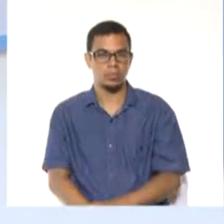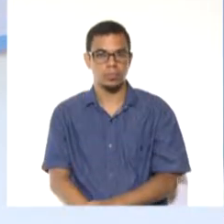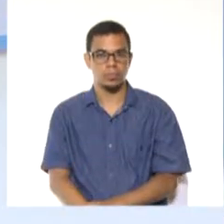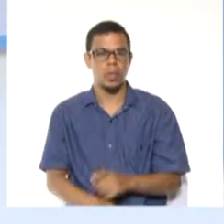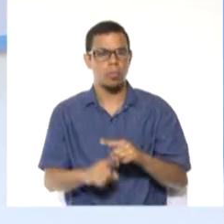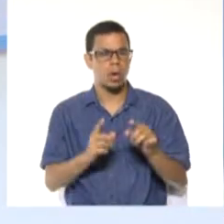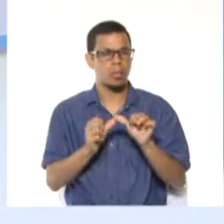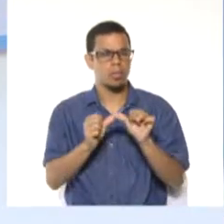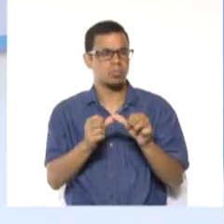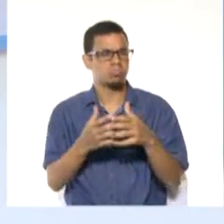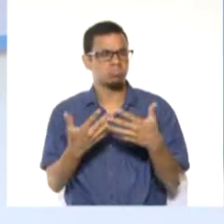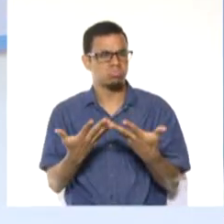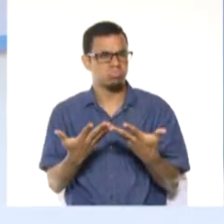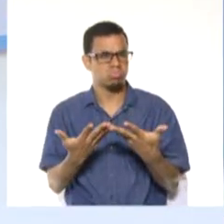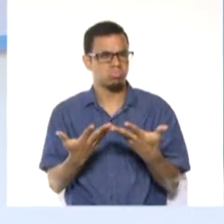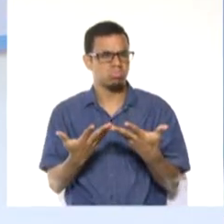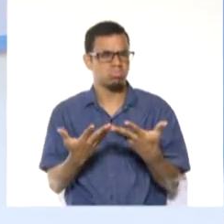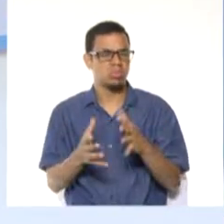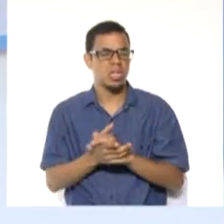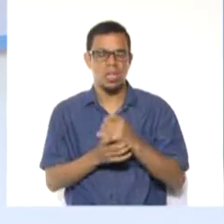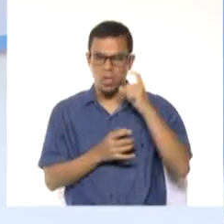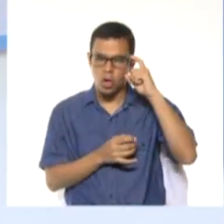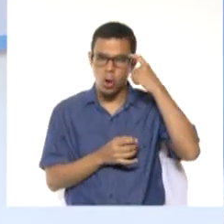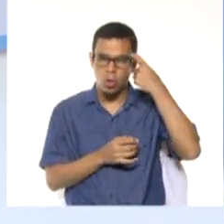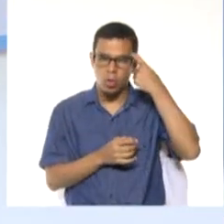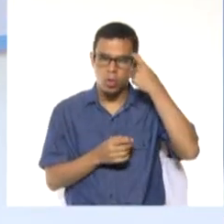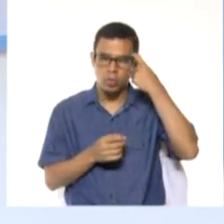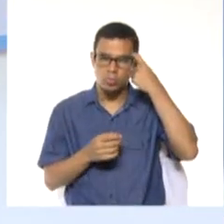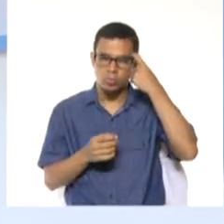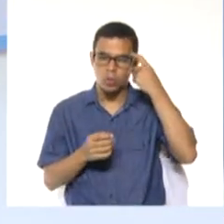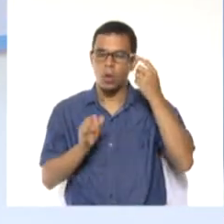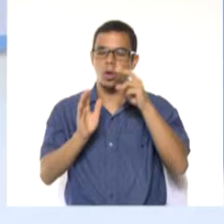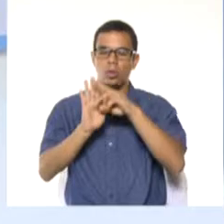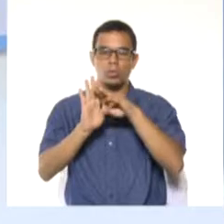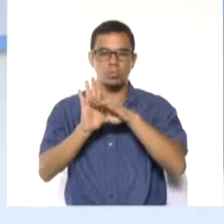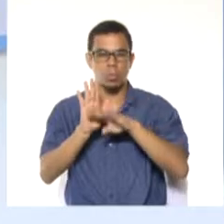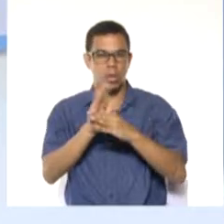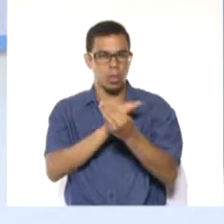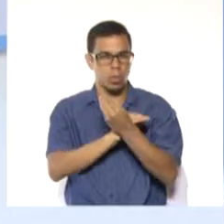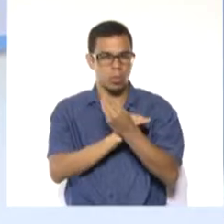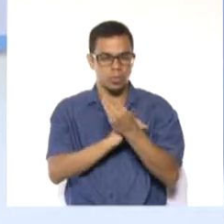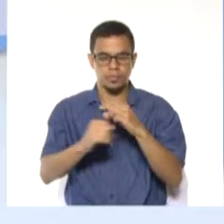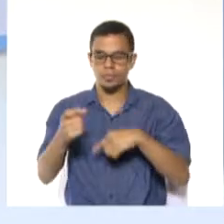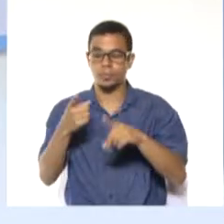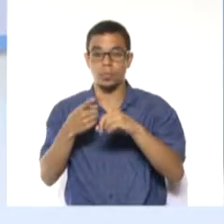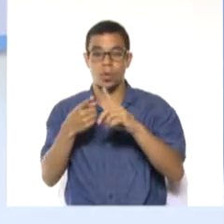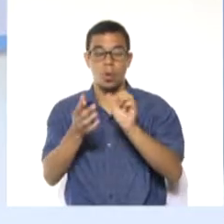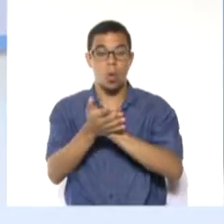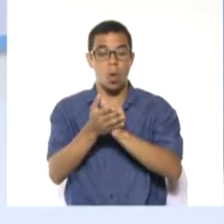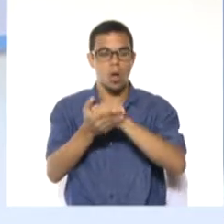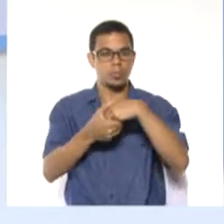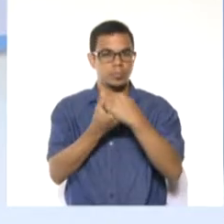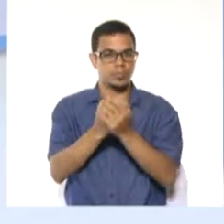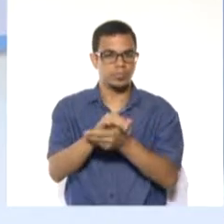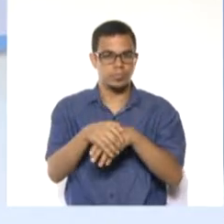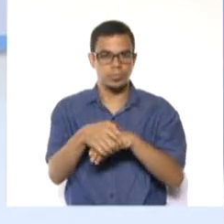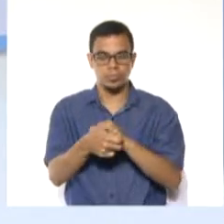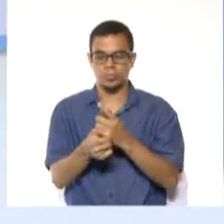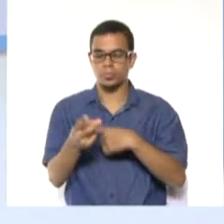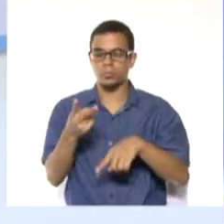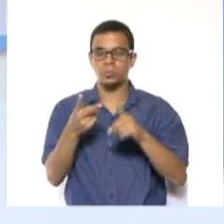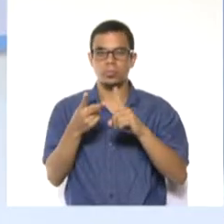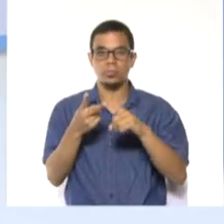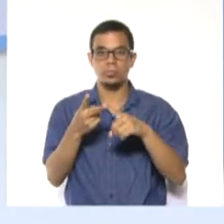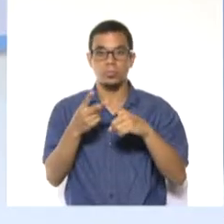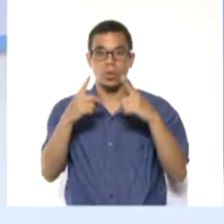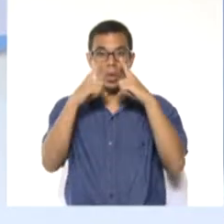nuestra programación del día de hoy, ¿qué les parece si recordamos las medidas de bioseguridad? El lavado frecuentemente de nuestras manos con